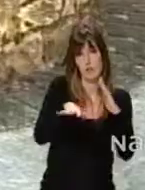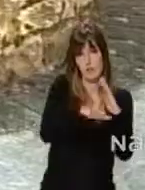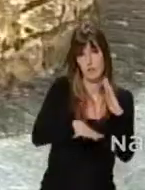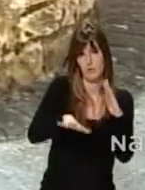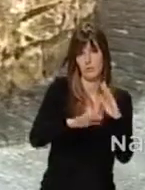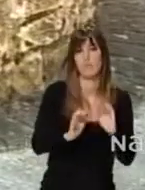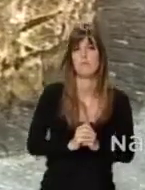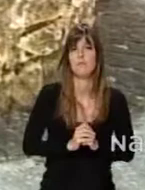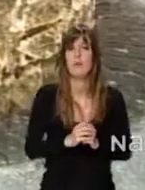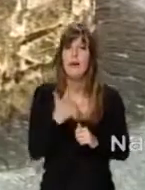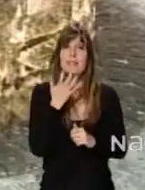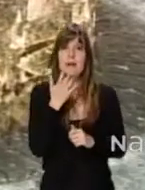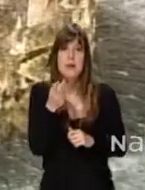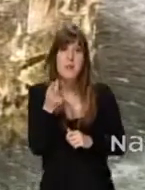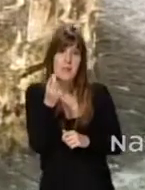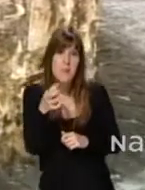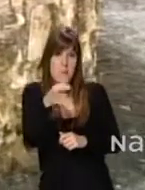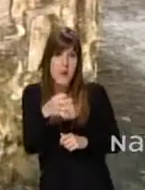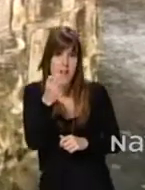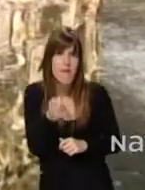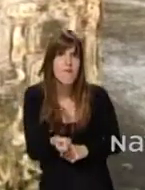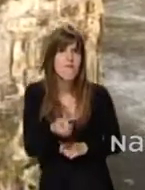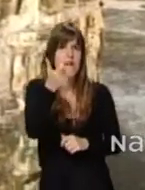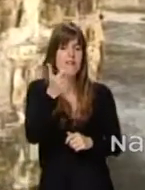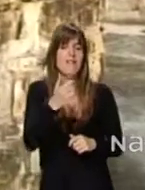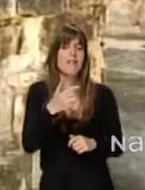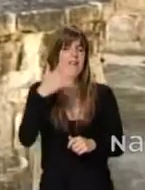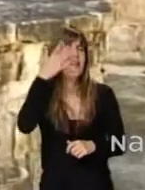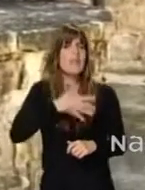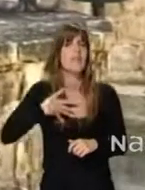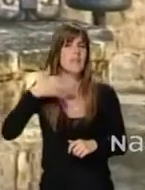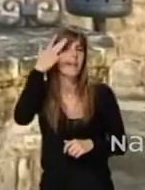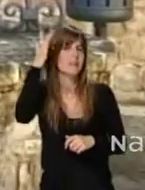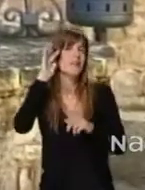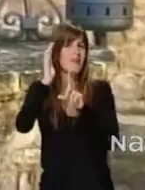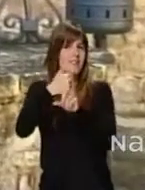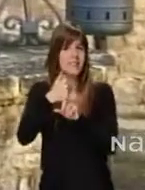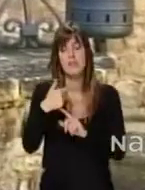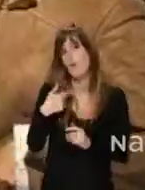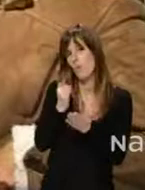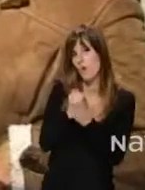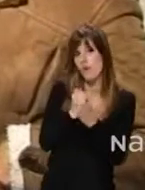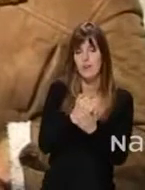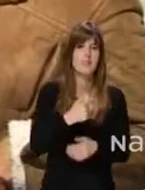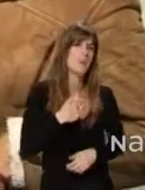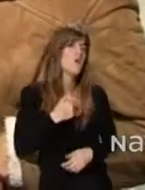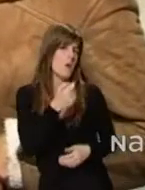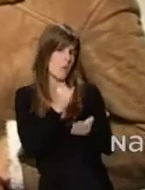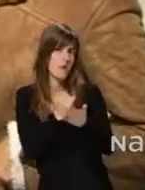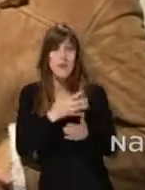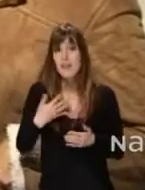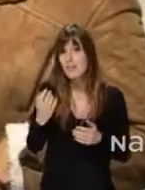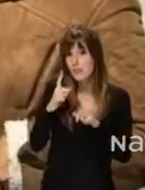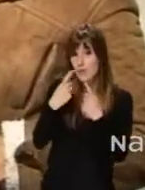del pueblo. ¿Y si echo una moneda se cumple un deseo o no? Tendrás que probar. Sí, pues igual echo una moneda, ¿eh? Bien. ¿Qué quieres, buscar